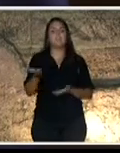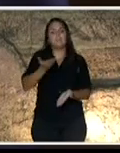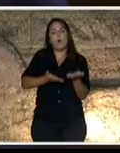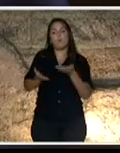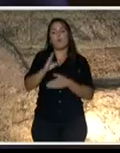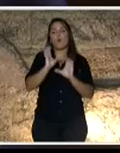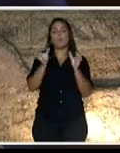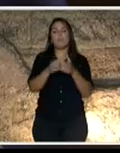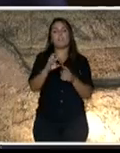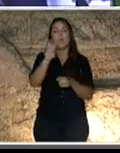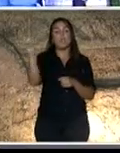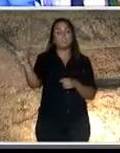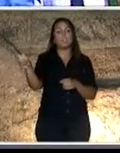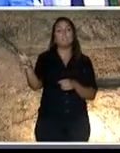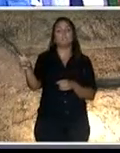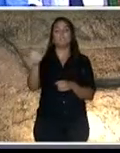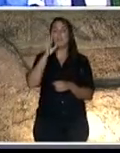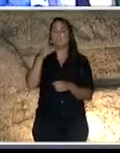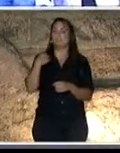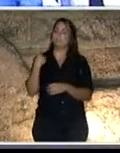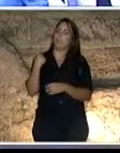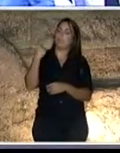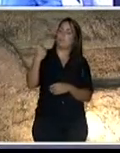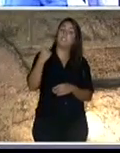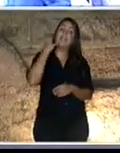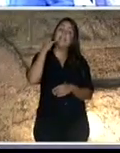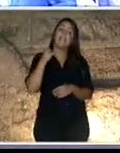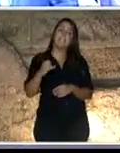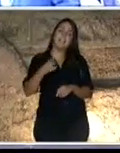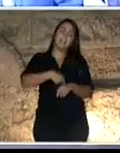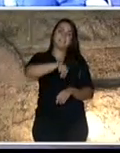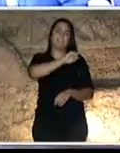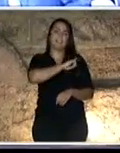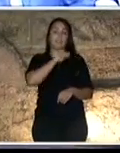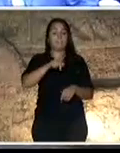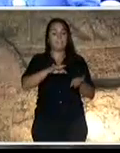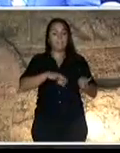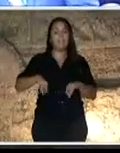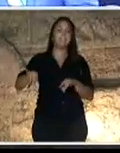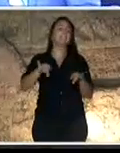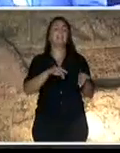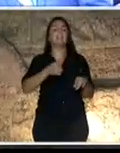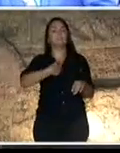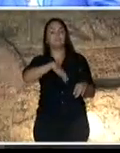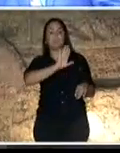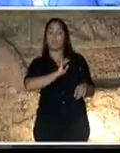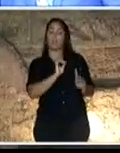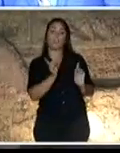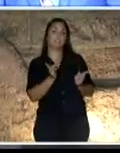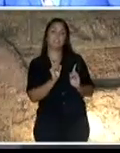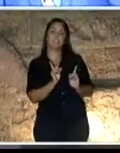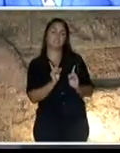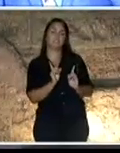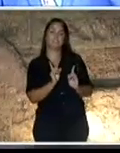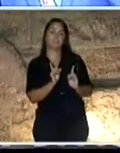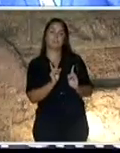otras comunidades aportando el exceso de energía. Una tierra donde nadie entiende que se